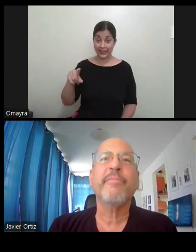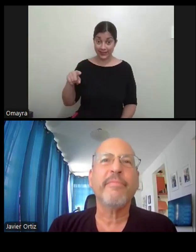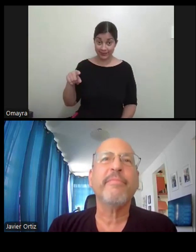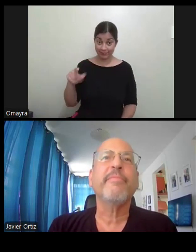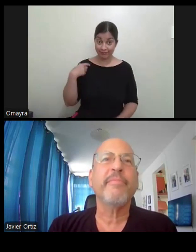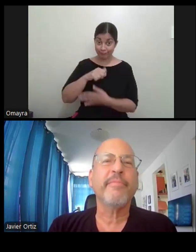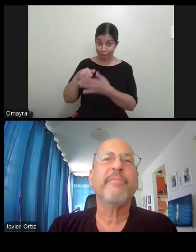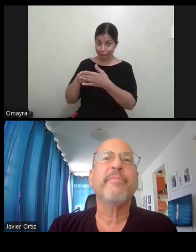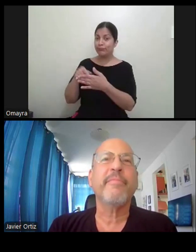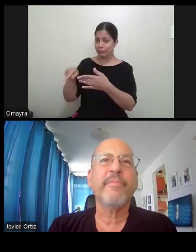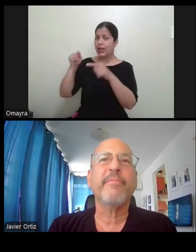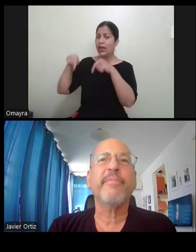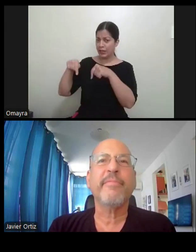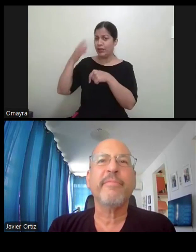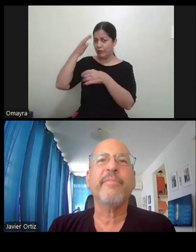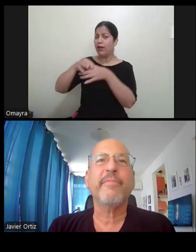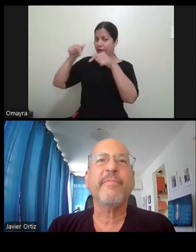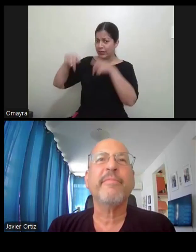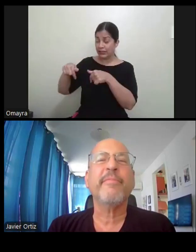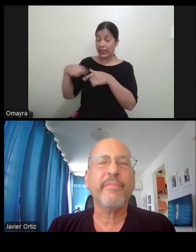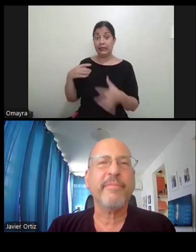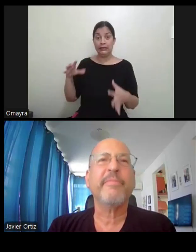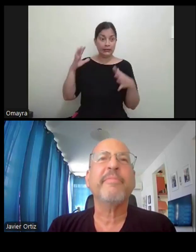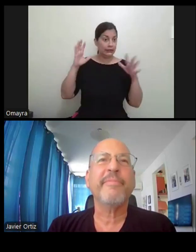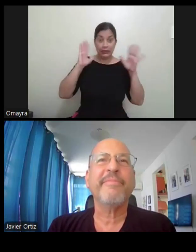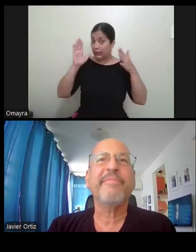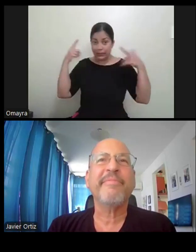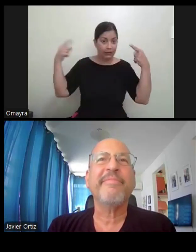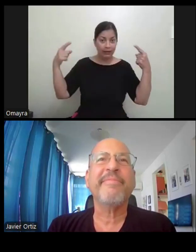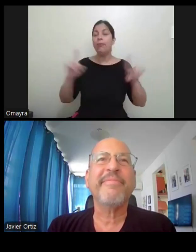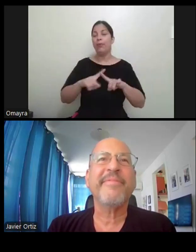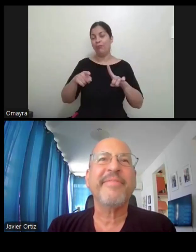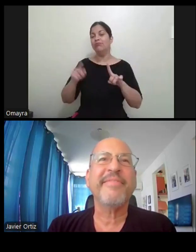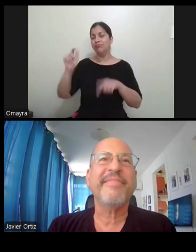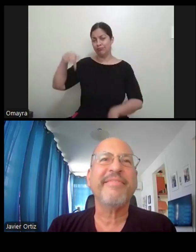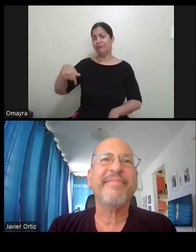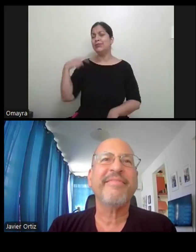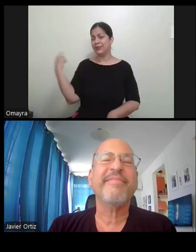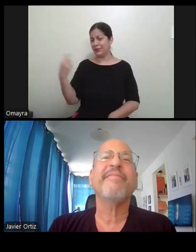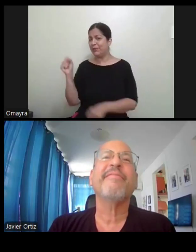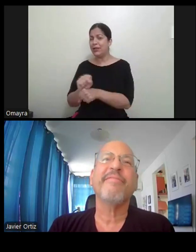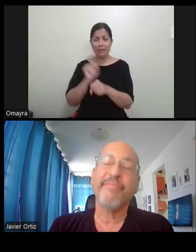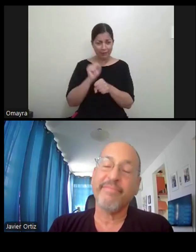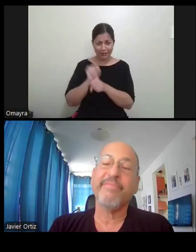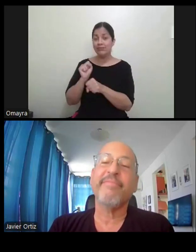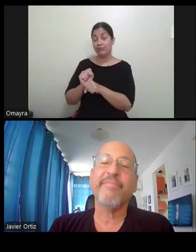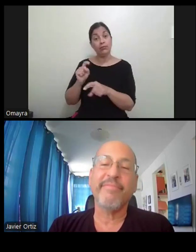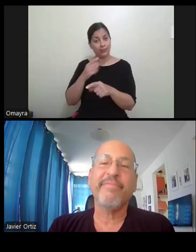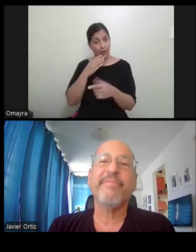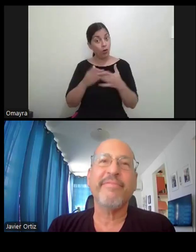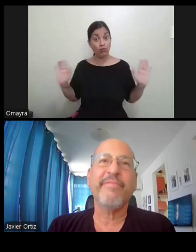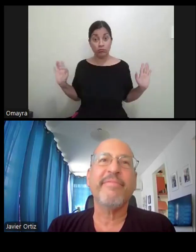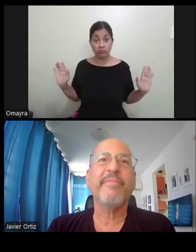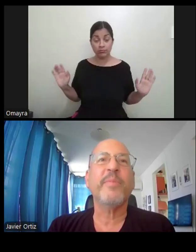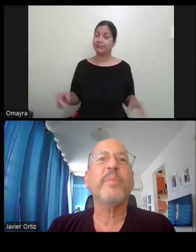que está, quédalo por fe. Está vuelto loco, pero ahí está. Él siempre tiene trabajito que hacer. Qué bueno, ¿eh? Qué bueno. Y